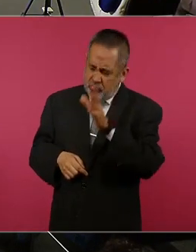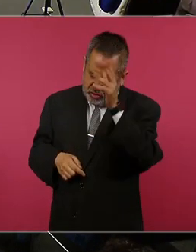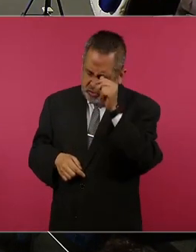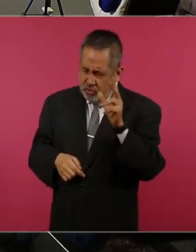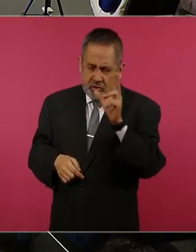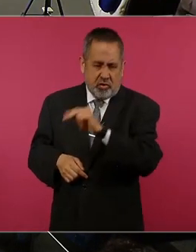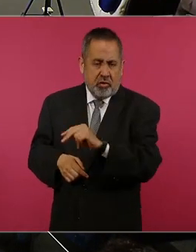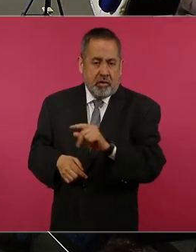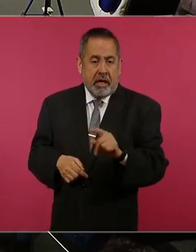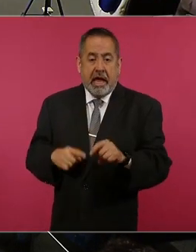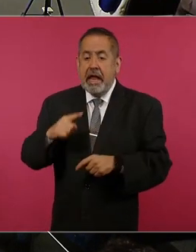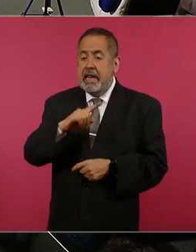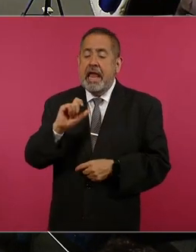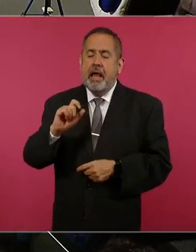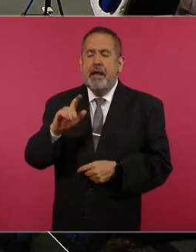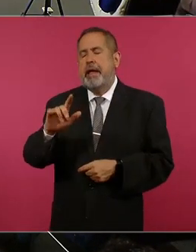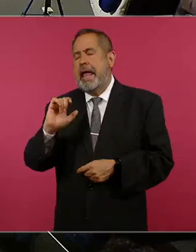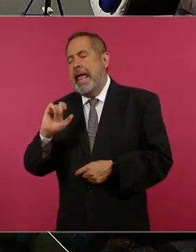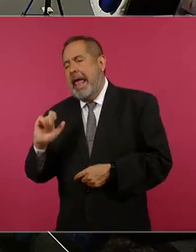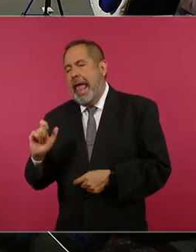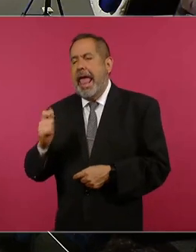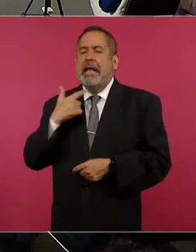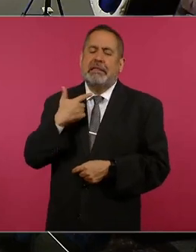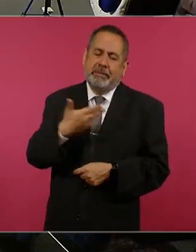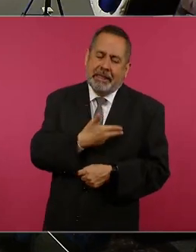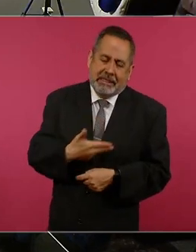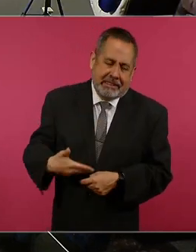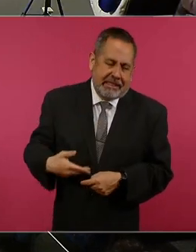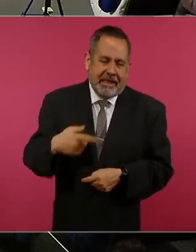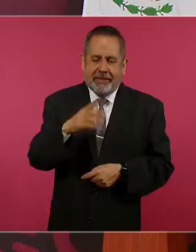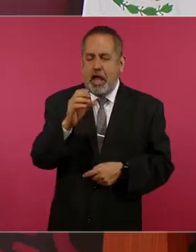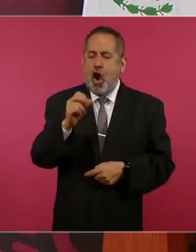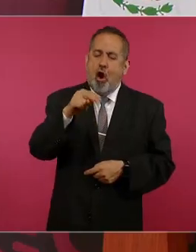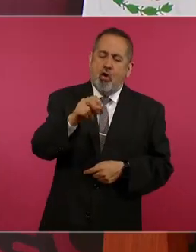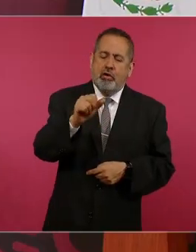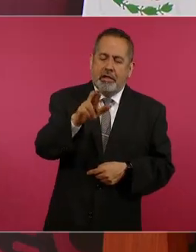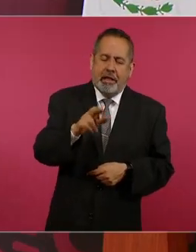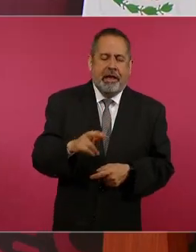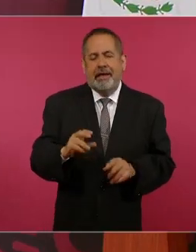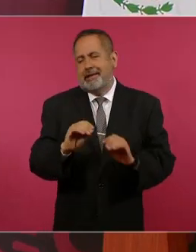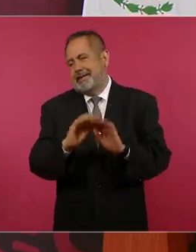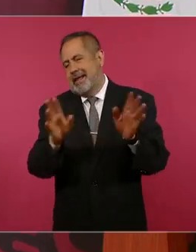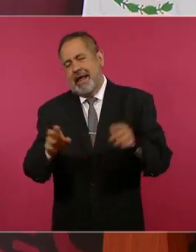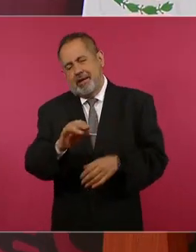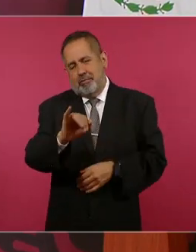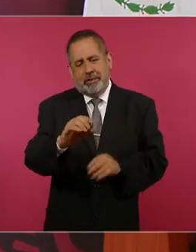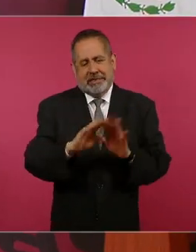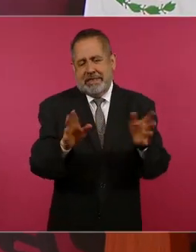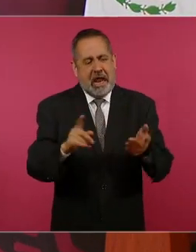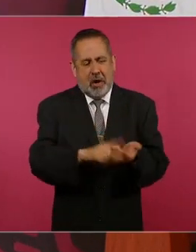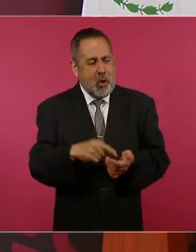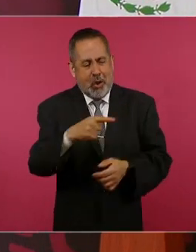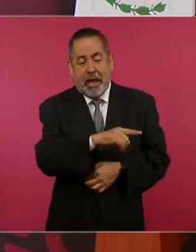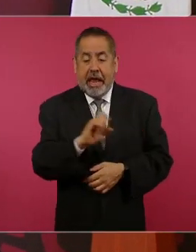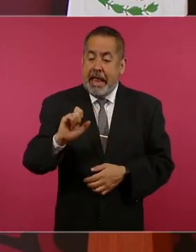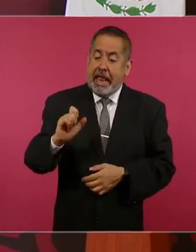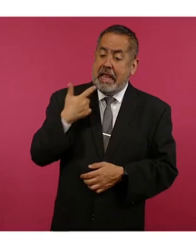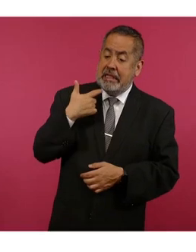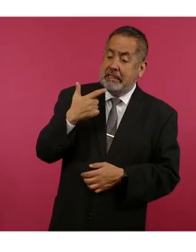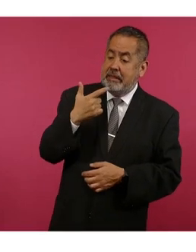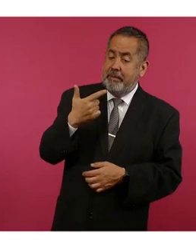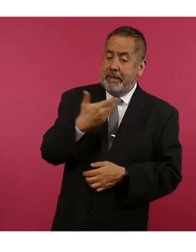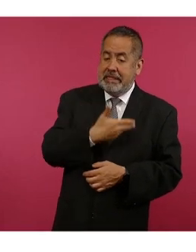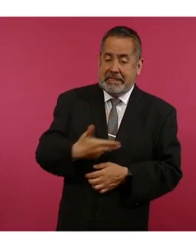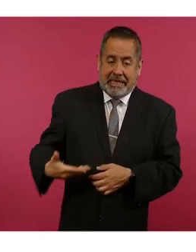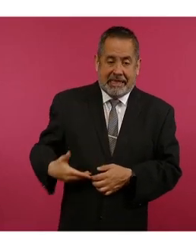El expresidente, sí, claro que sí, el expresidente, el